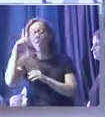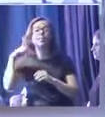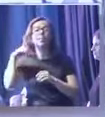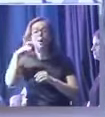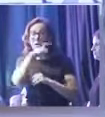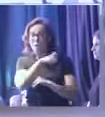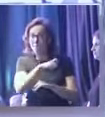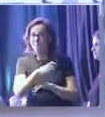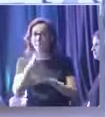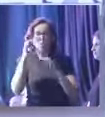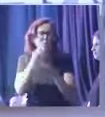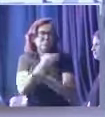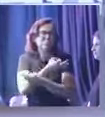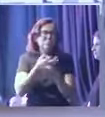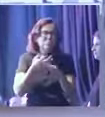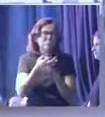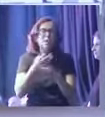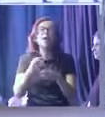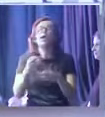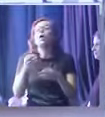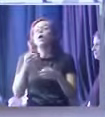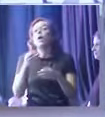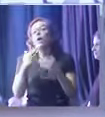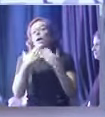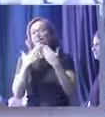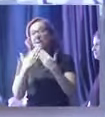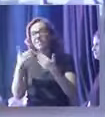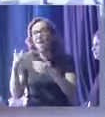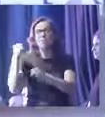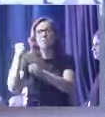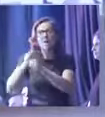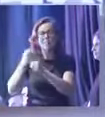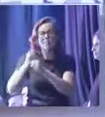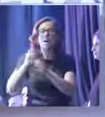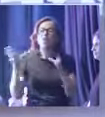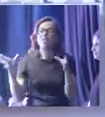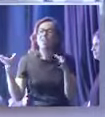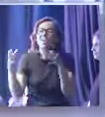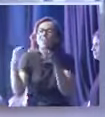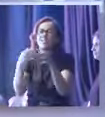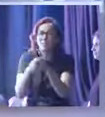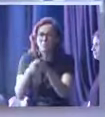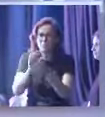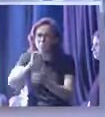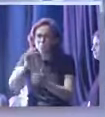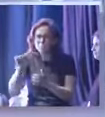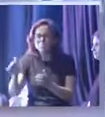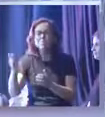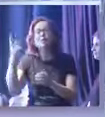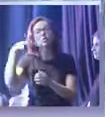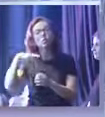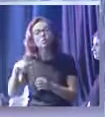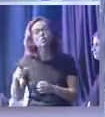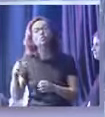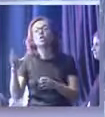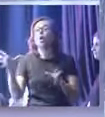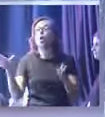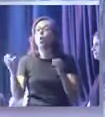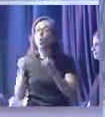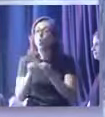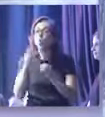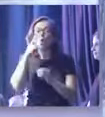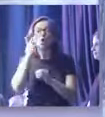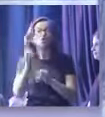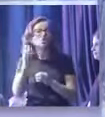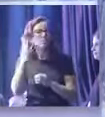país, se ha logrado en base a trabajo colectivo, a crear equipos. Por eso... junto con un